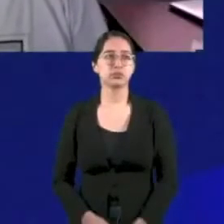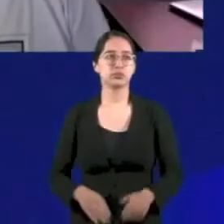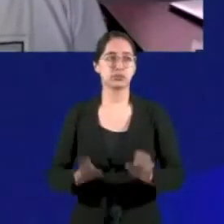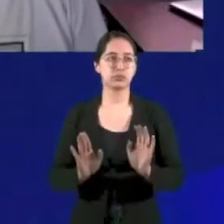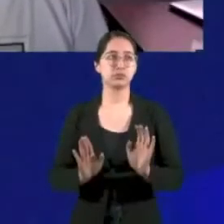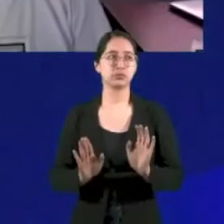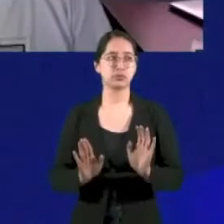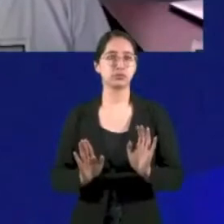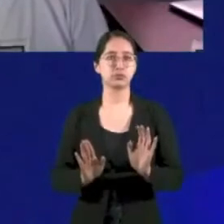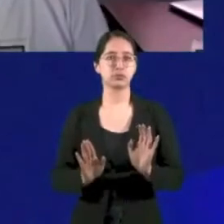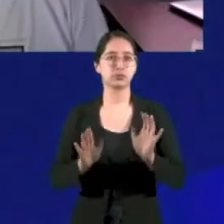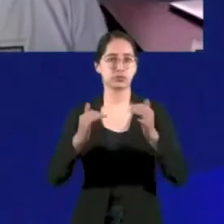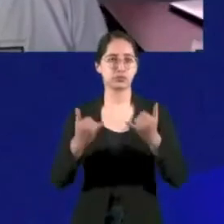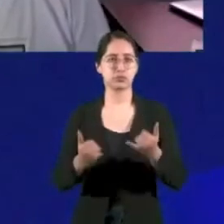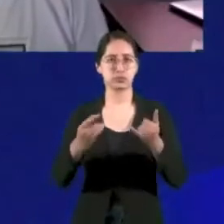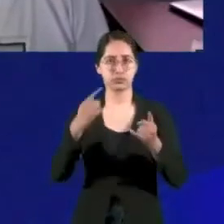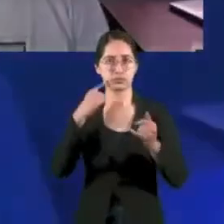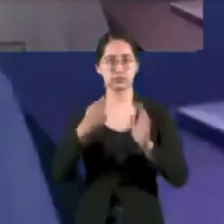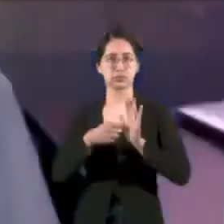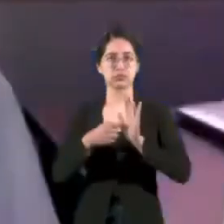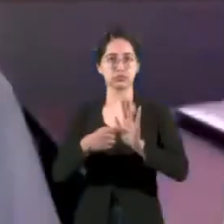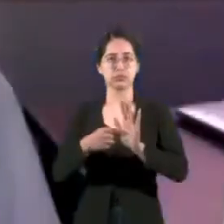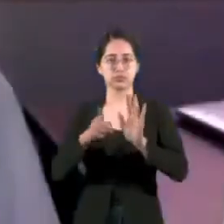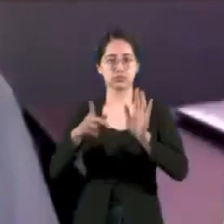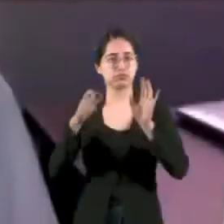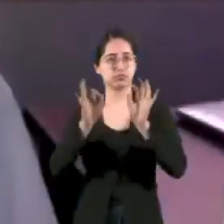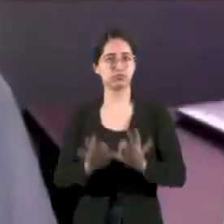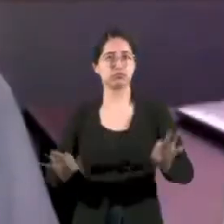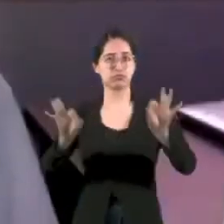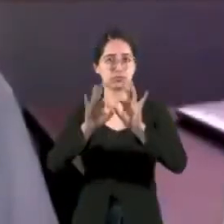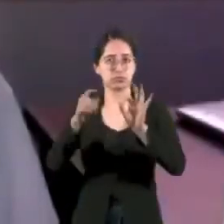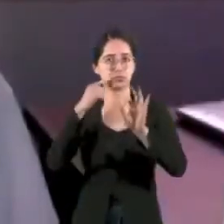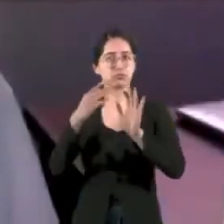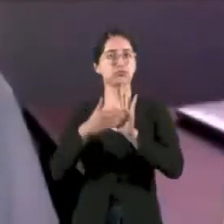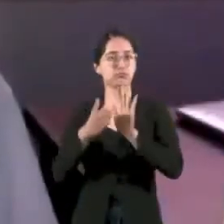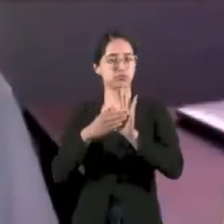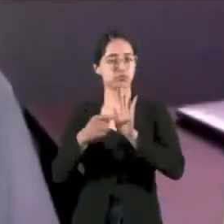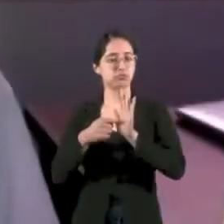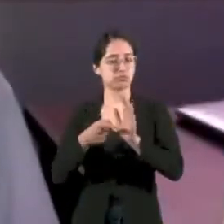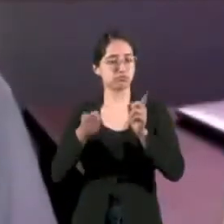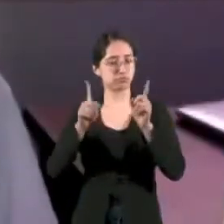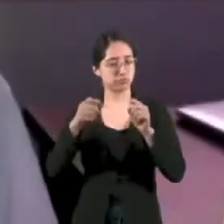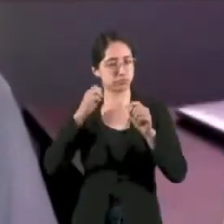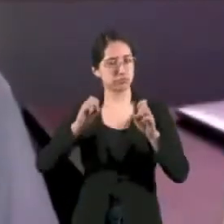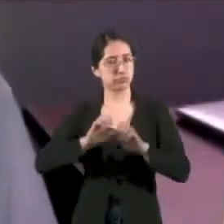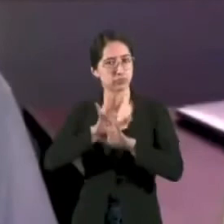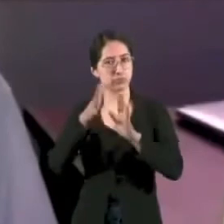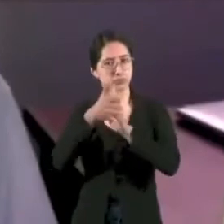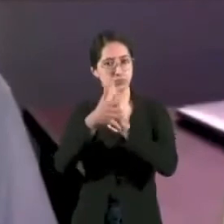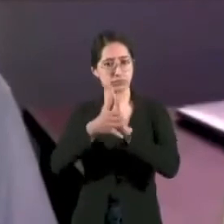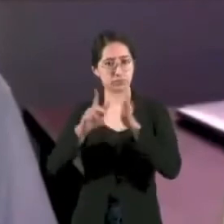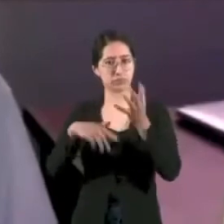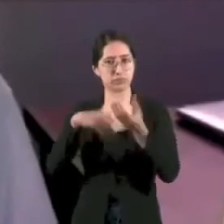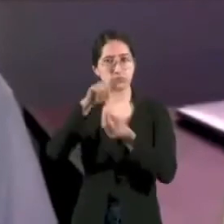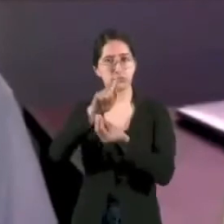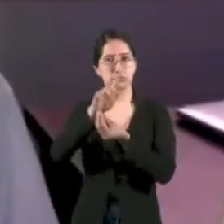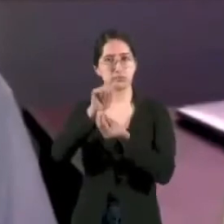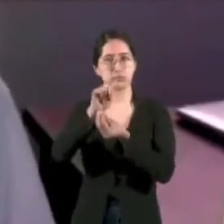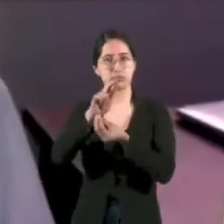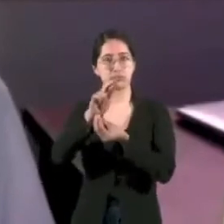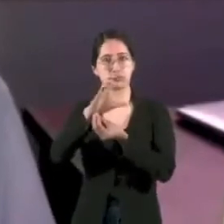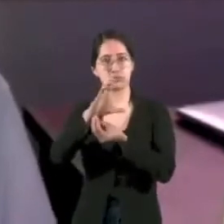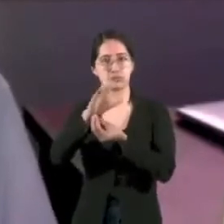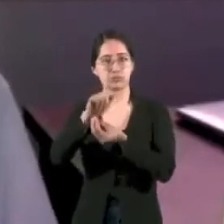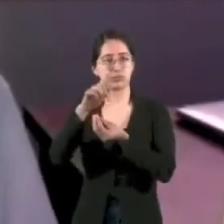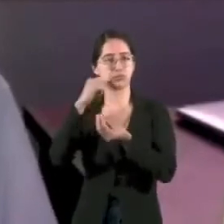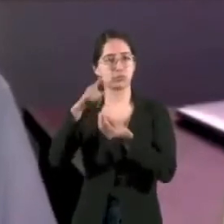viendo la introducción que hacía la comisionada, es importante dejar establecido de que la FARC es un movimiento guerrillero que no